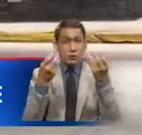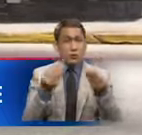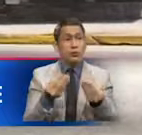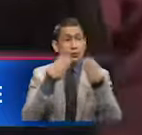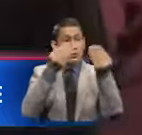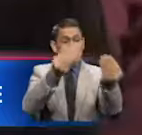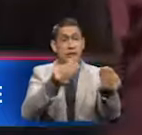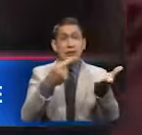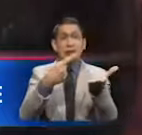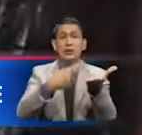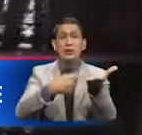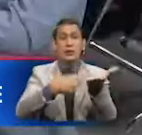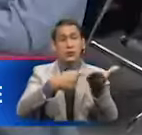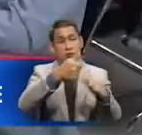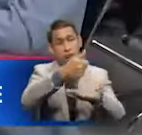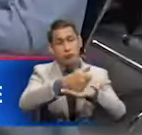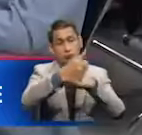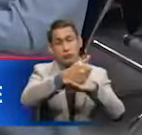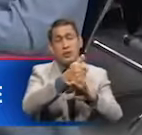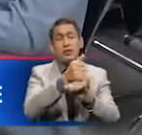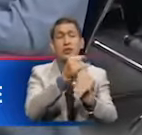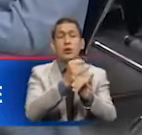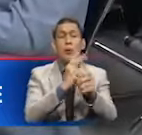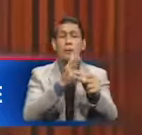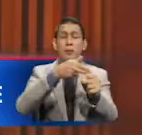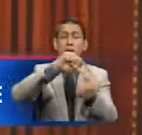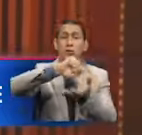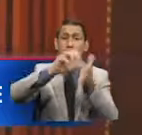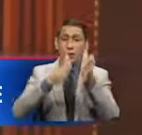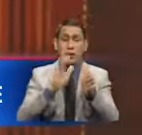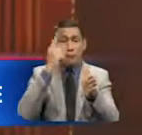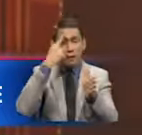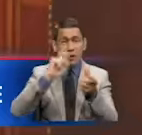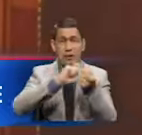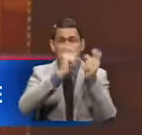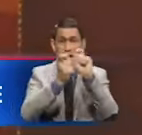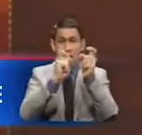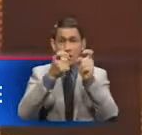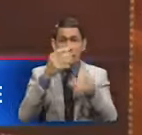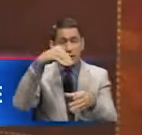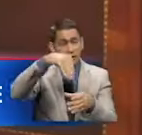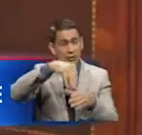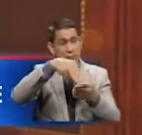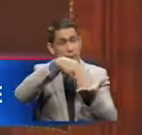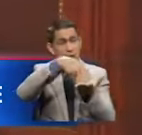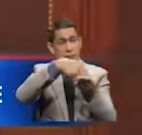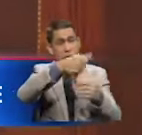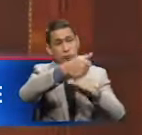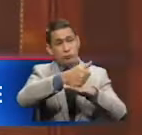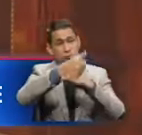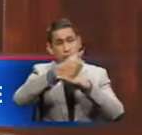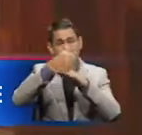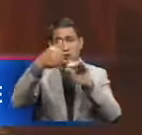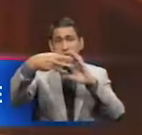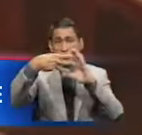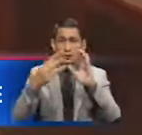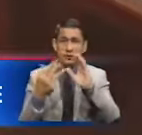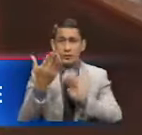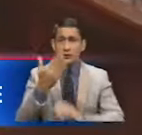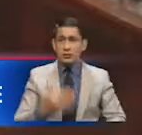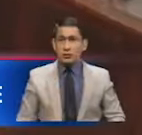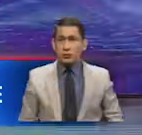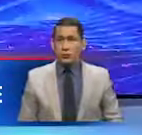CPCCS en un intento por renovar totalmente a las cabezas del CNE. Juan Pablo Ruiz, TC